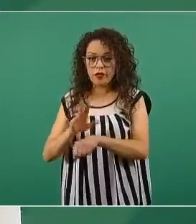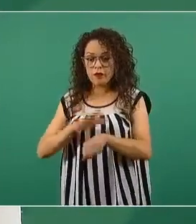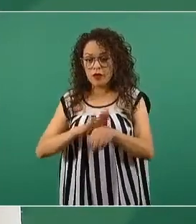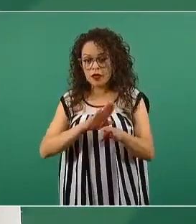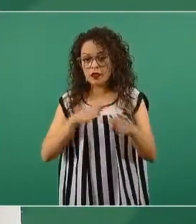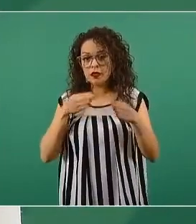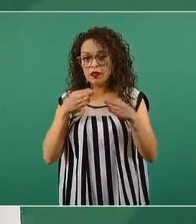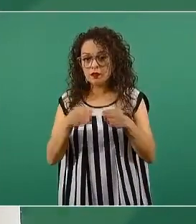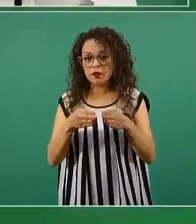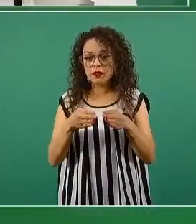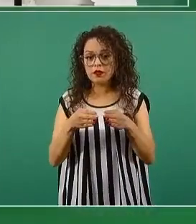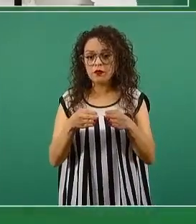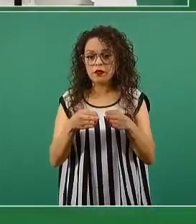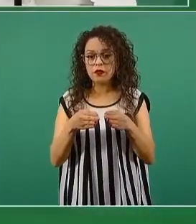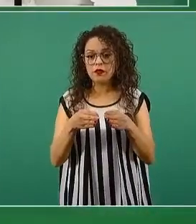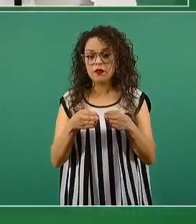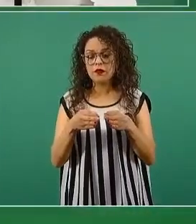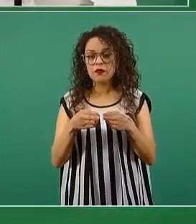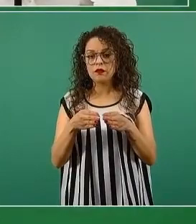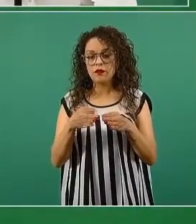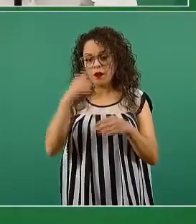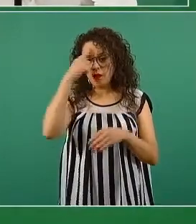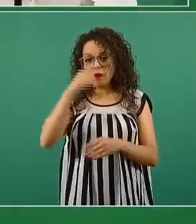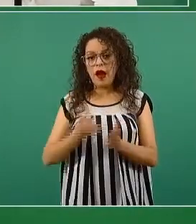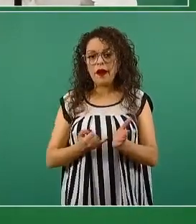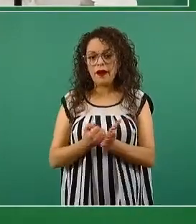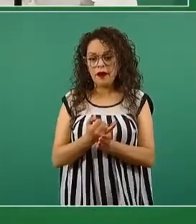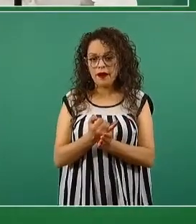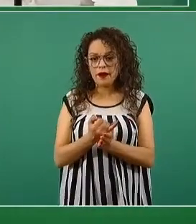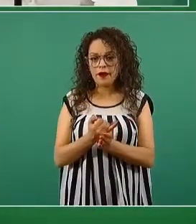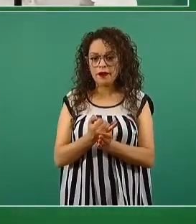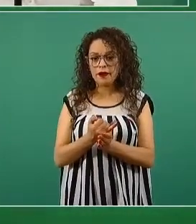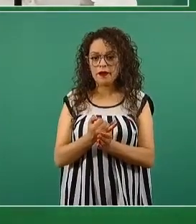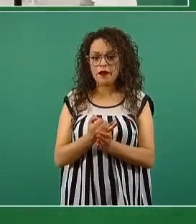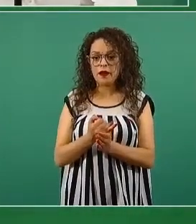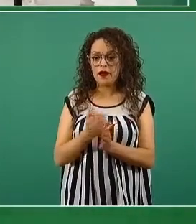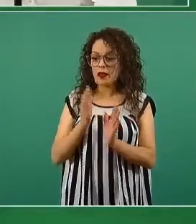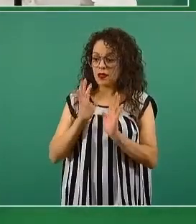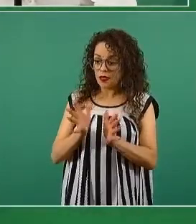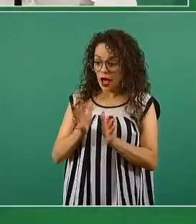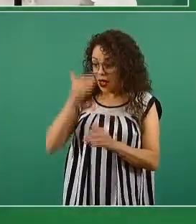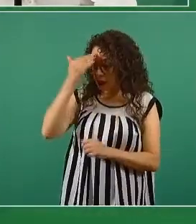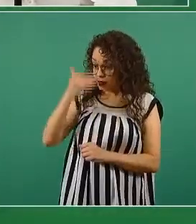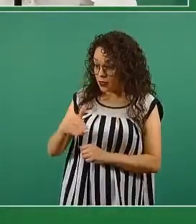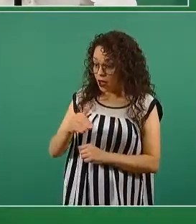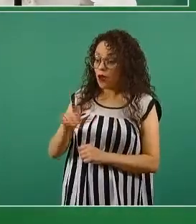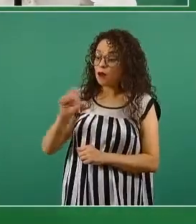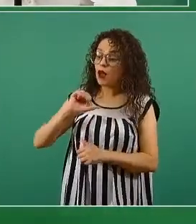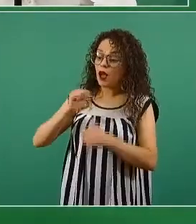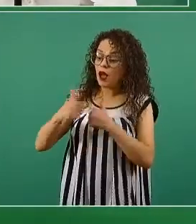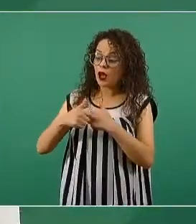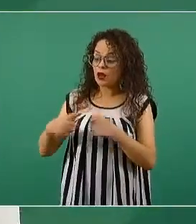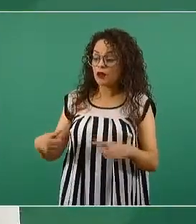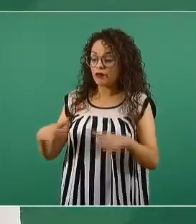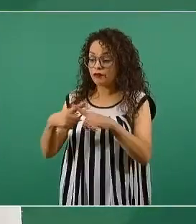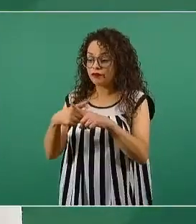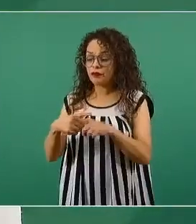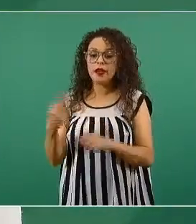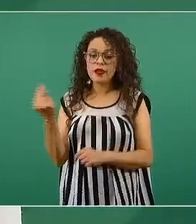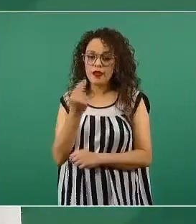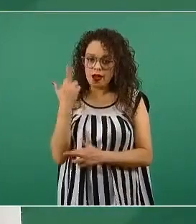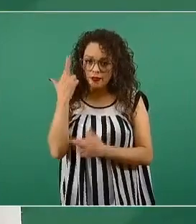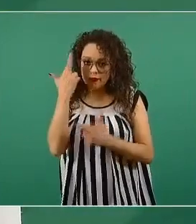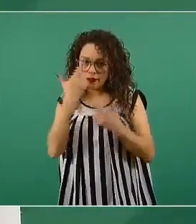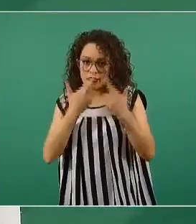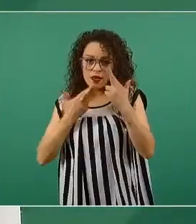la vigilancia y las sesiones de dictaminación cuando ocurren situaciones de eventos que son necesario